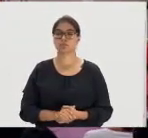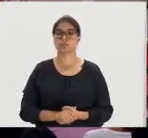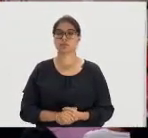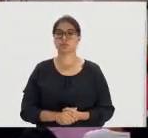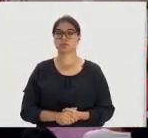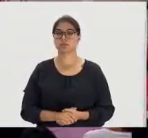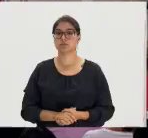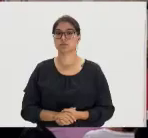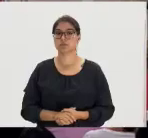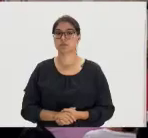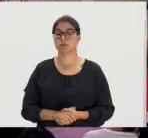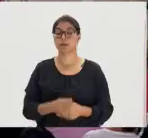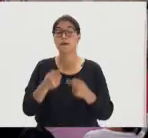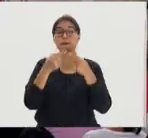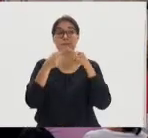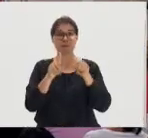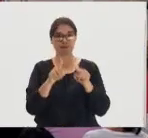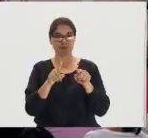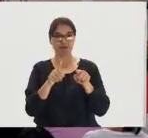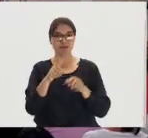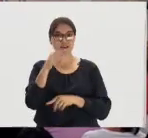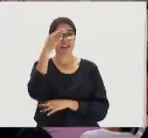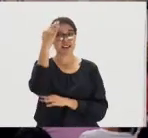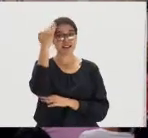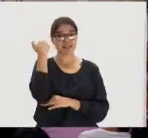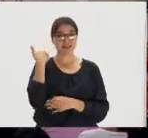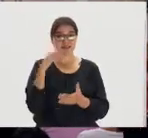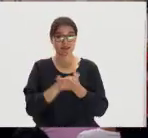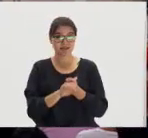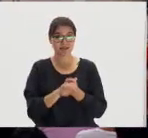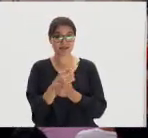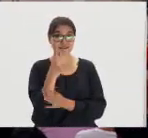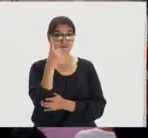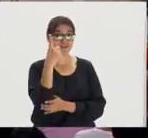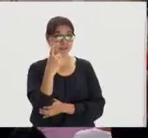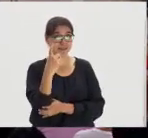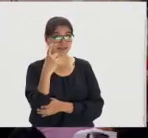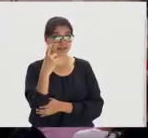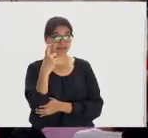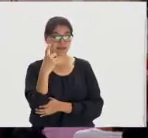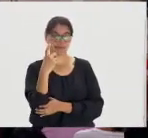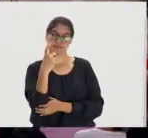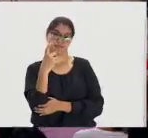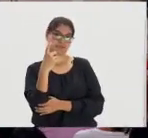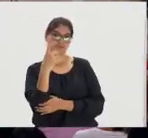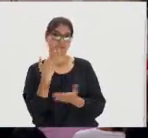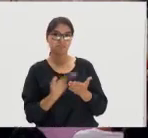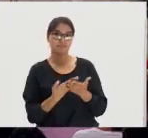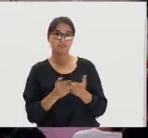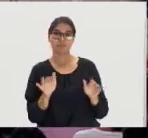Si no hay matrimonio, no hay prueba de amor. Así de fácil.